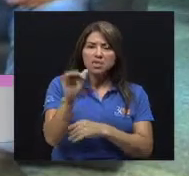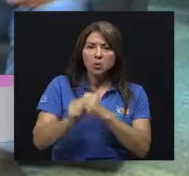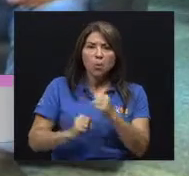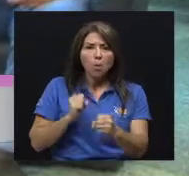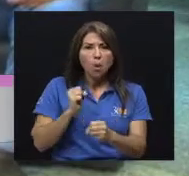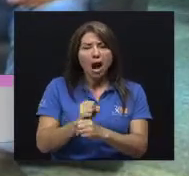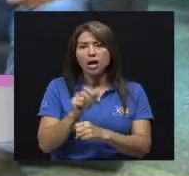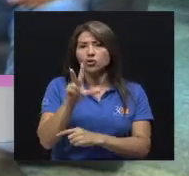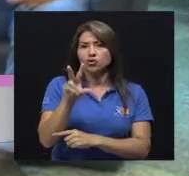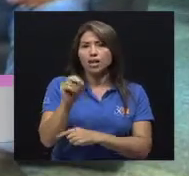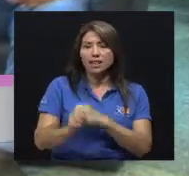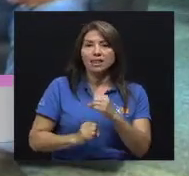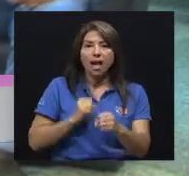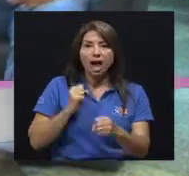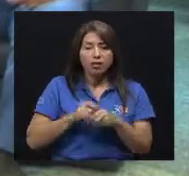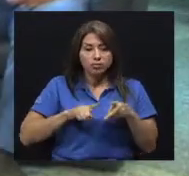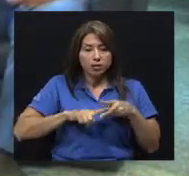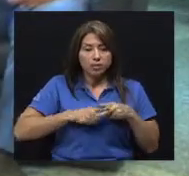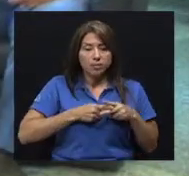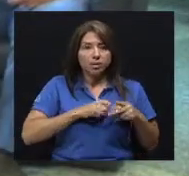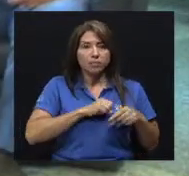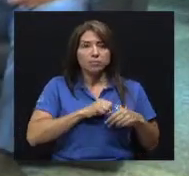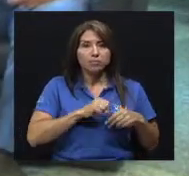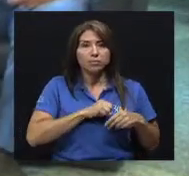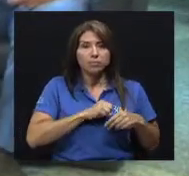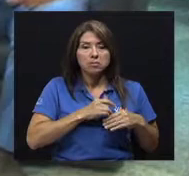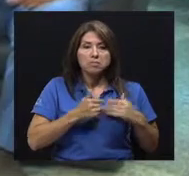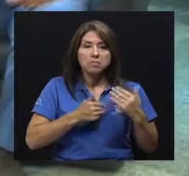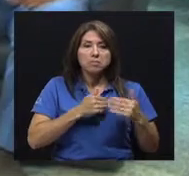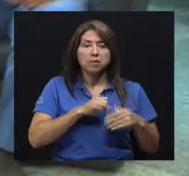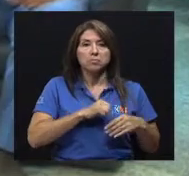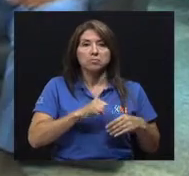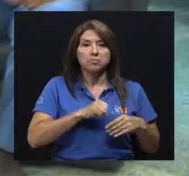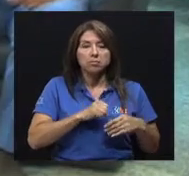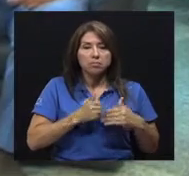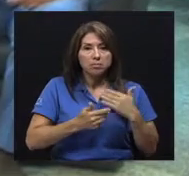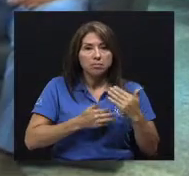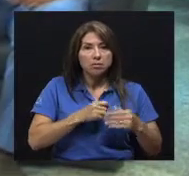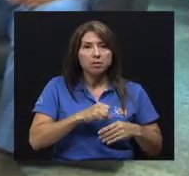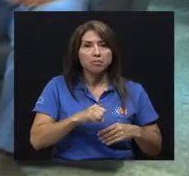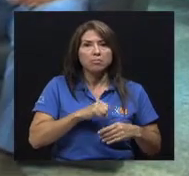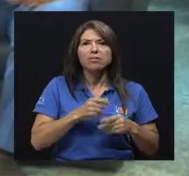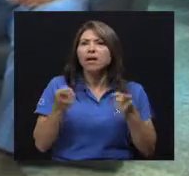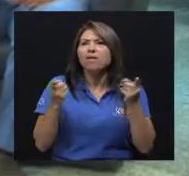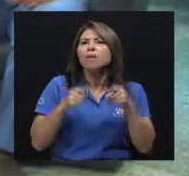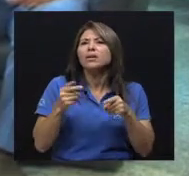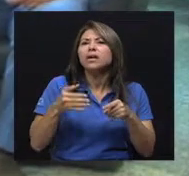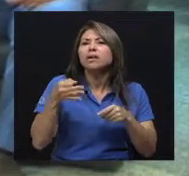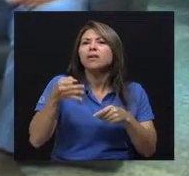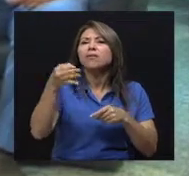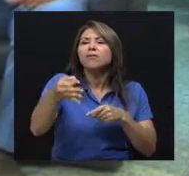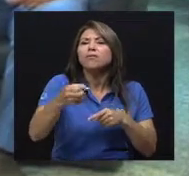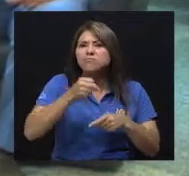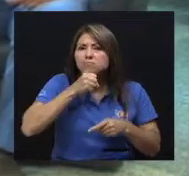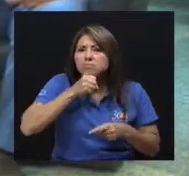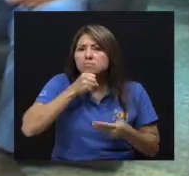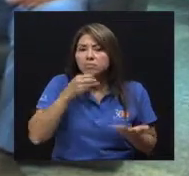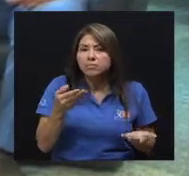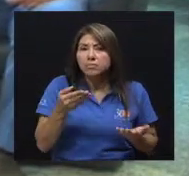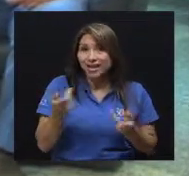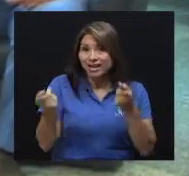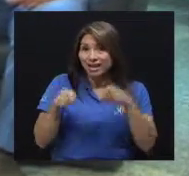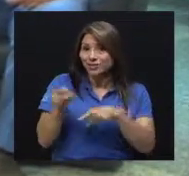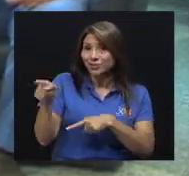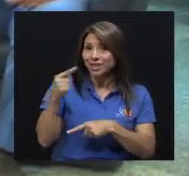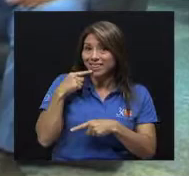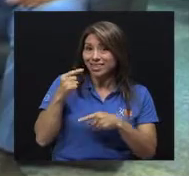30 años, empiezan a tener esos pequeños infartos. ¿Qué pasará de ellos cuando sean adultos mayores, ¿verdad? Por ejemplo, el caso de este deportista que usted